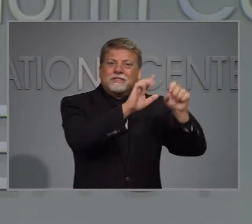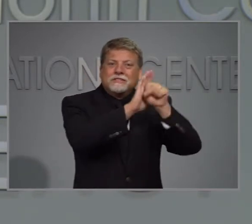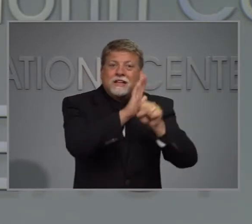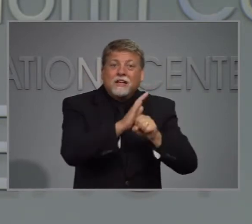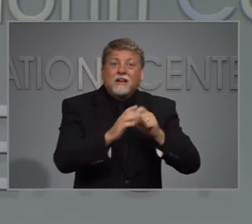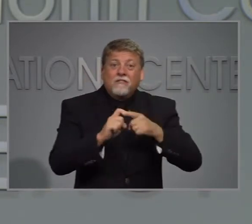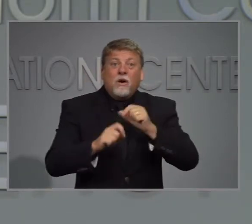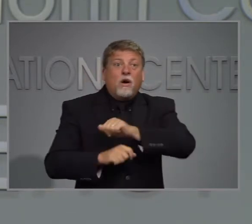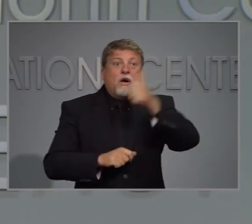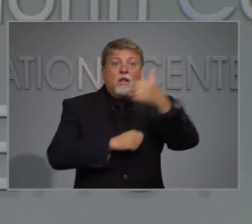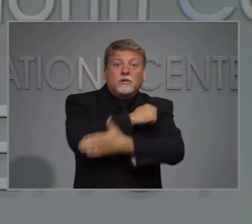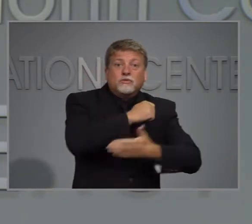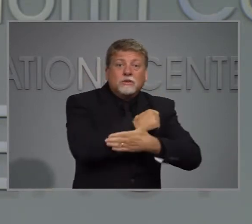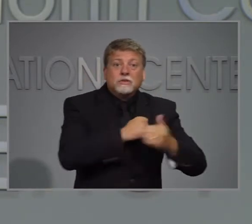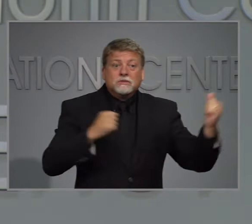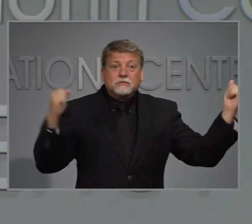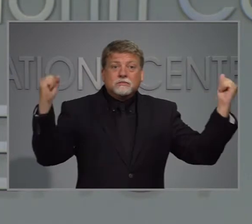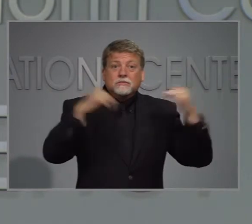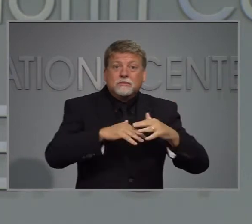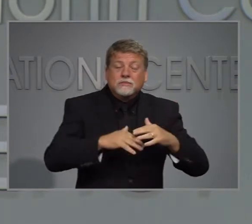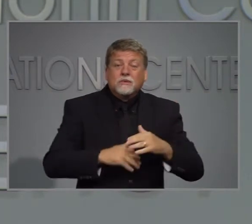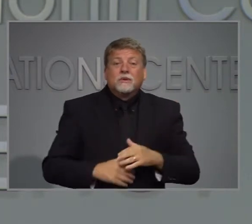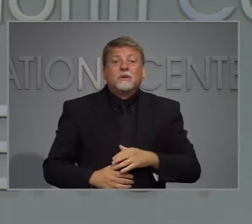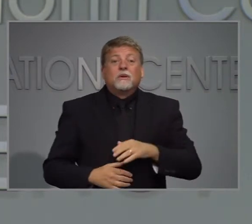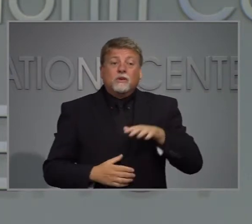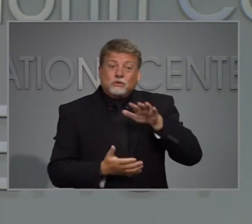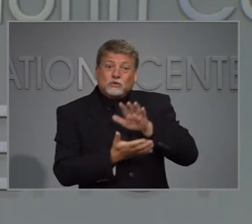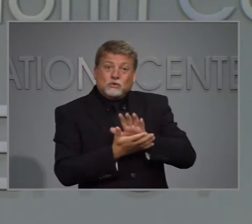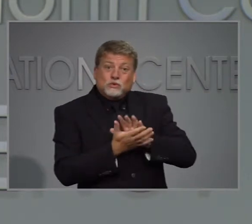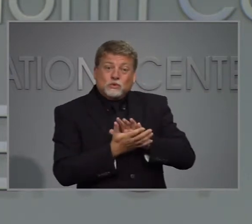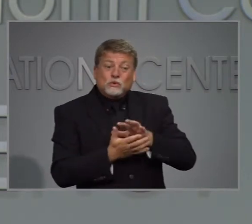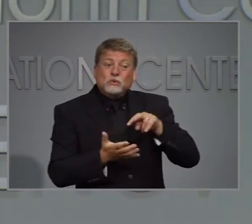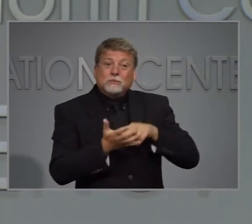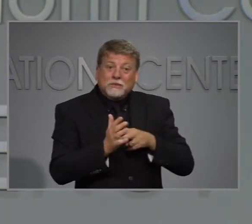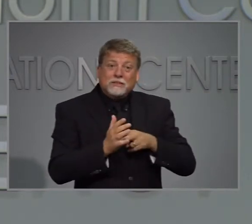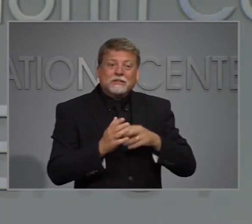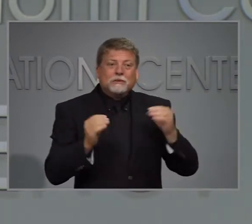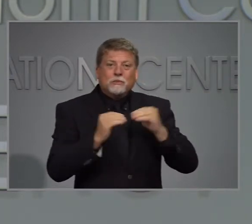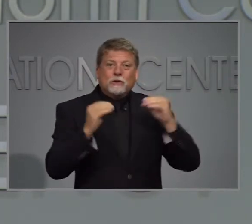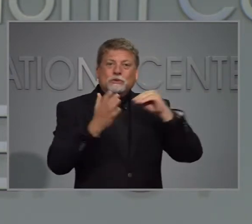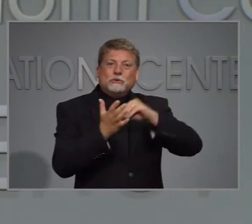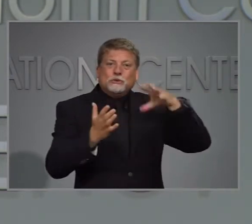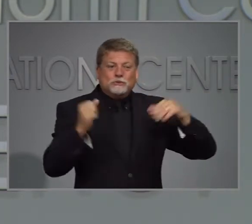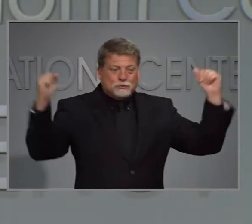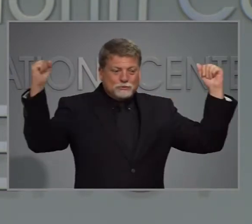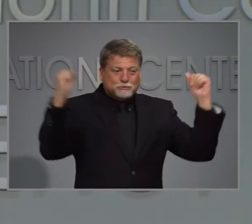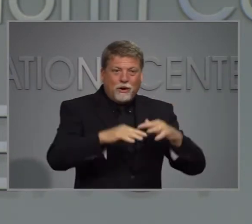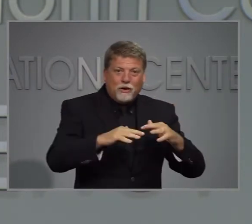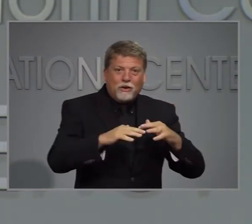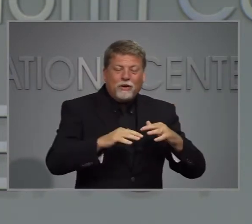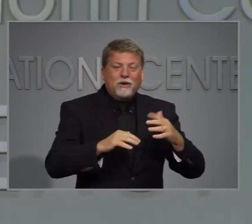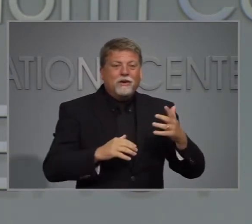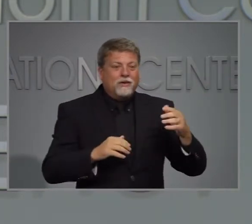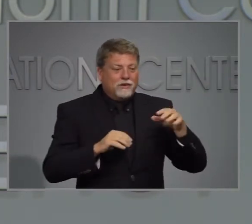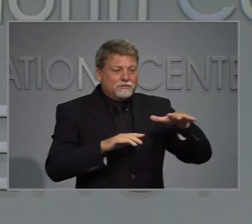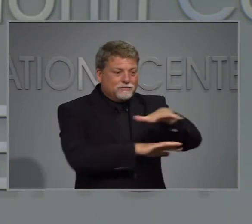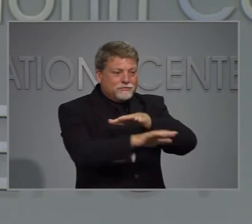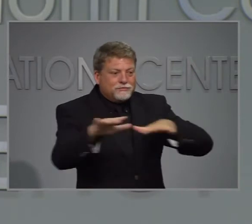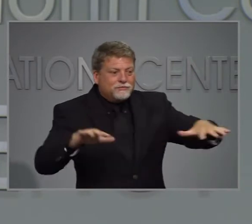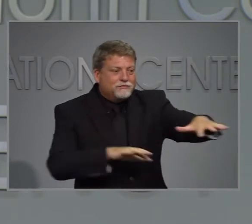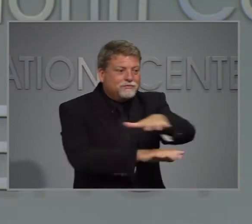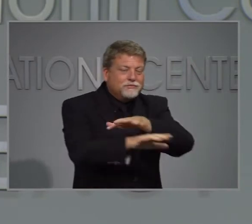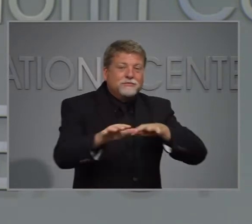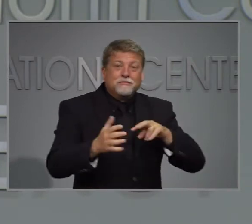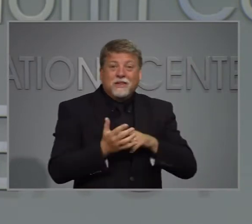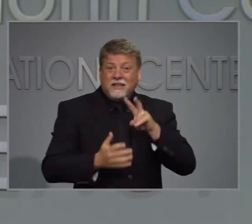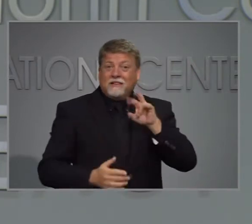el país y del mundo. Con el ajetreo de la apertura de las escuelas, las personas se mueven más, al igual que el virus.